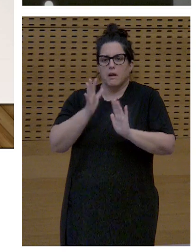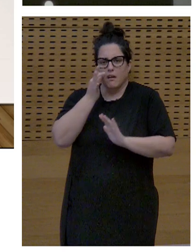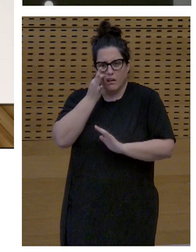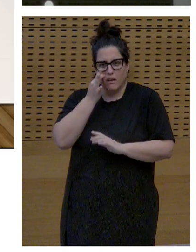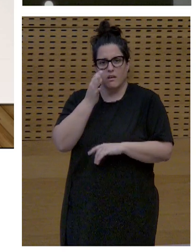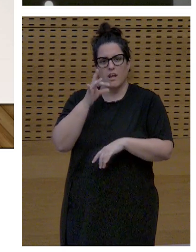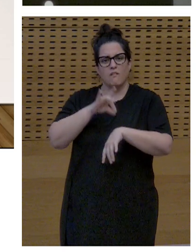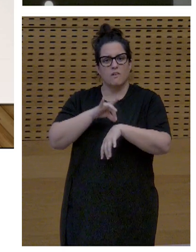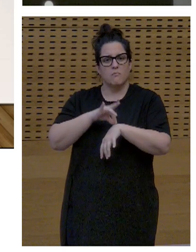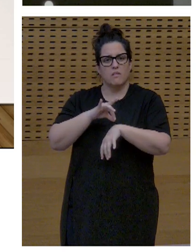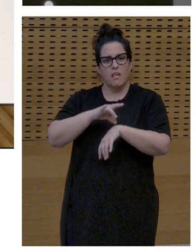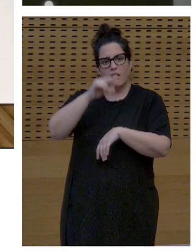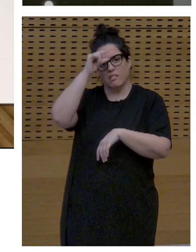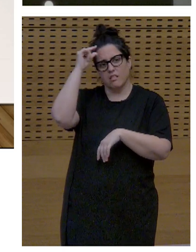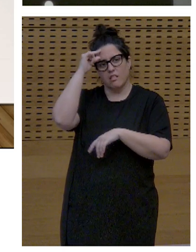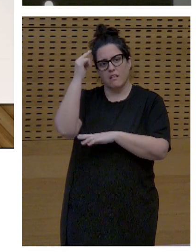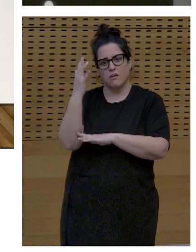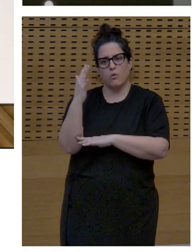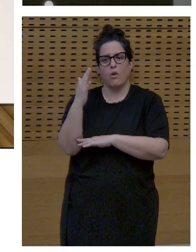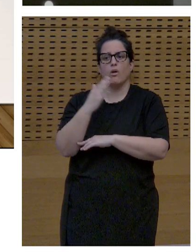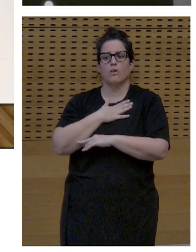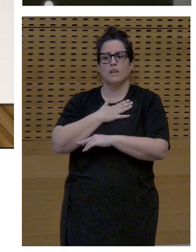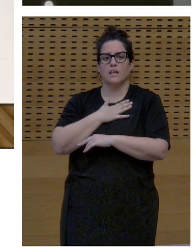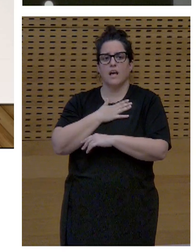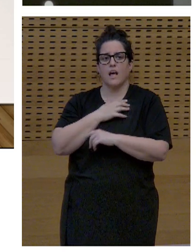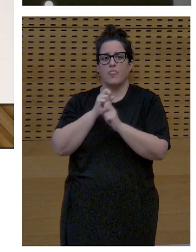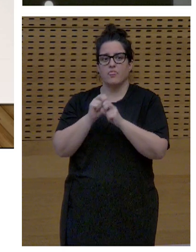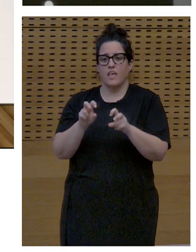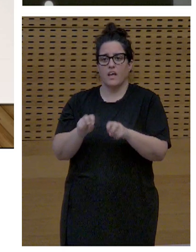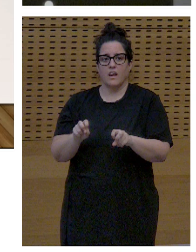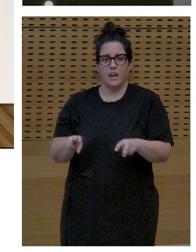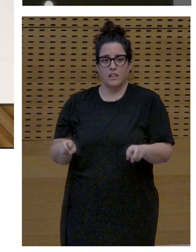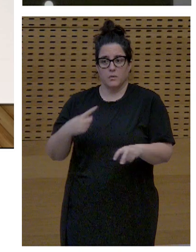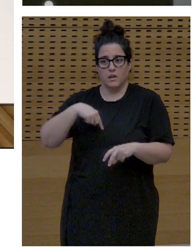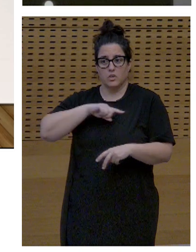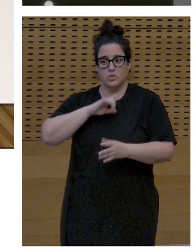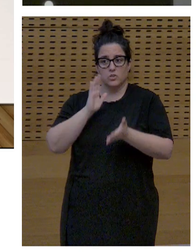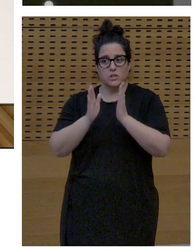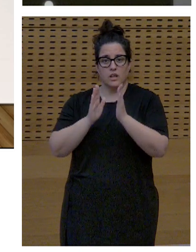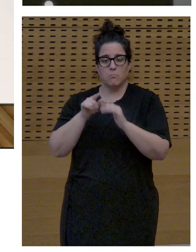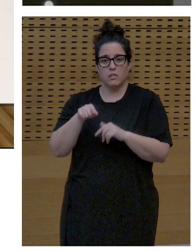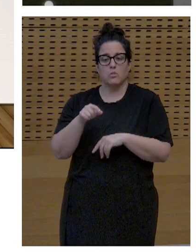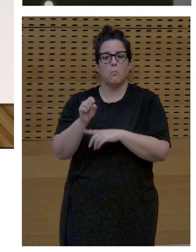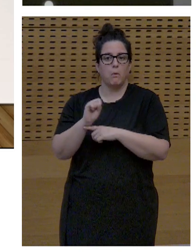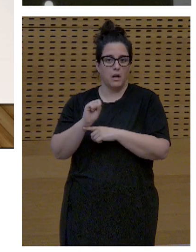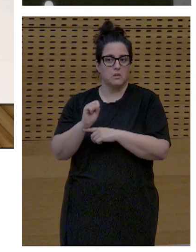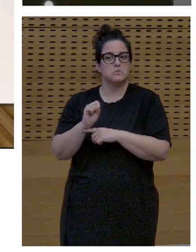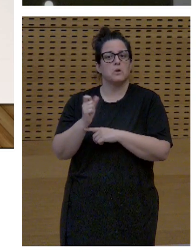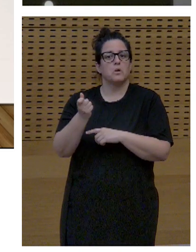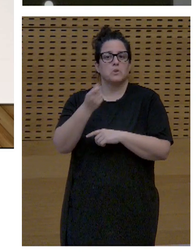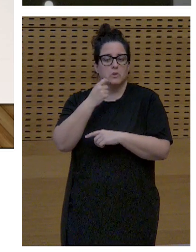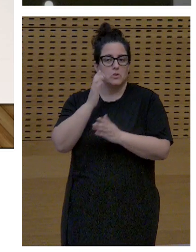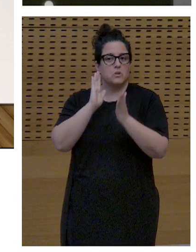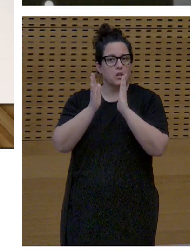neurológicas degenerativas que tratamos, con mucha diferencia, es la que tiene un horizonte de tratamiento